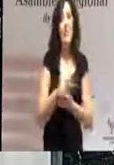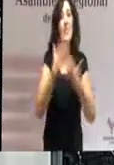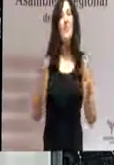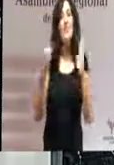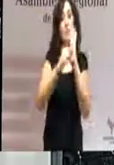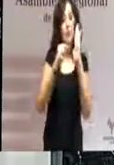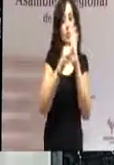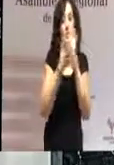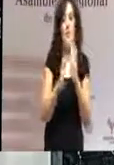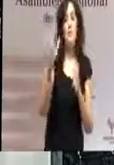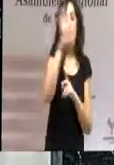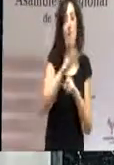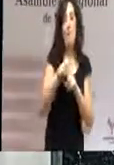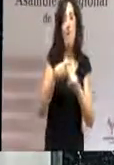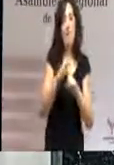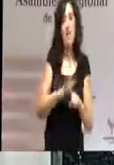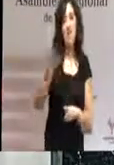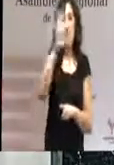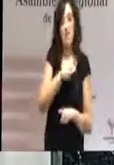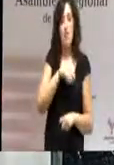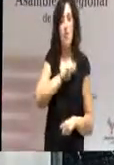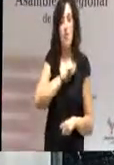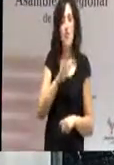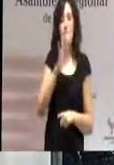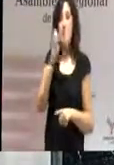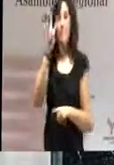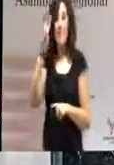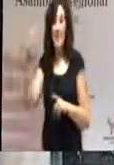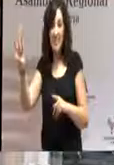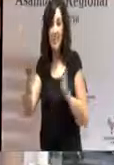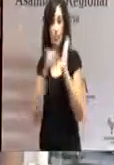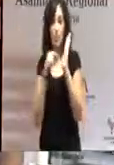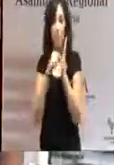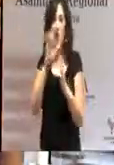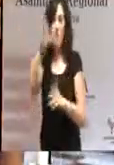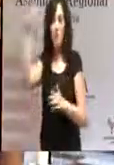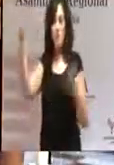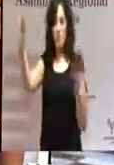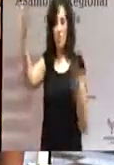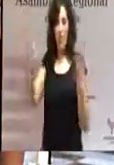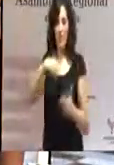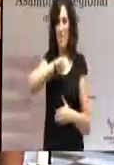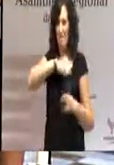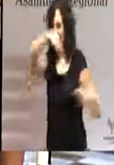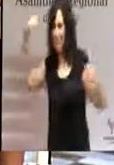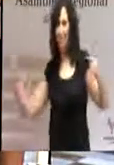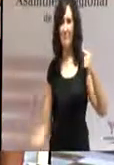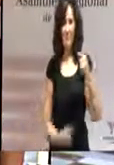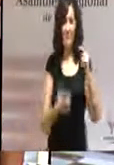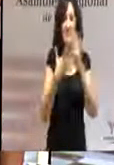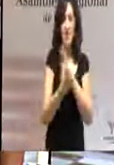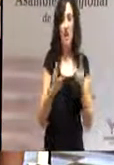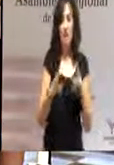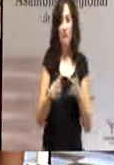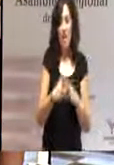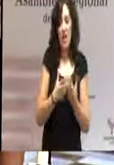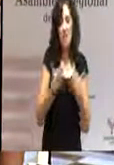por debajo de la media española y 23 de la europea han hecho quebrar la clase media.